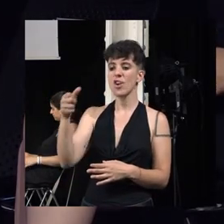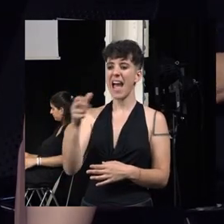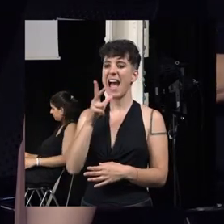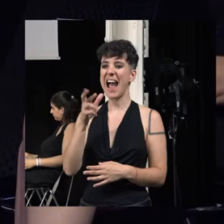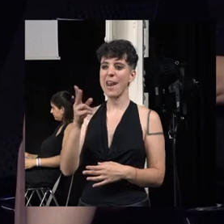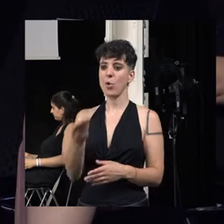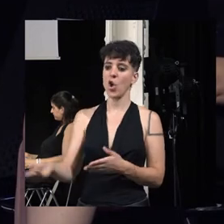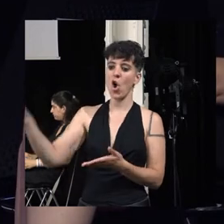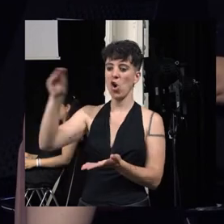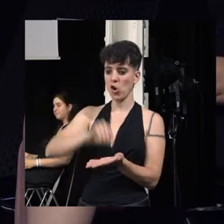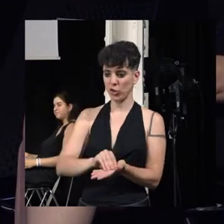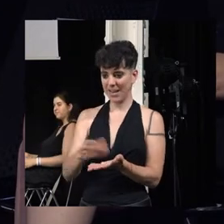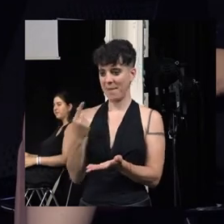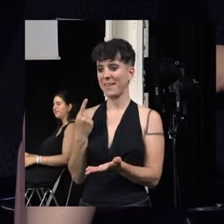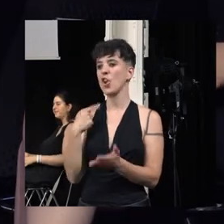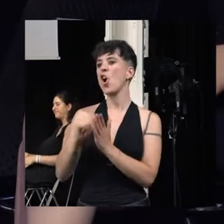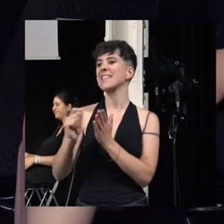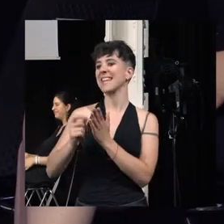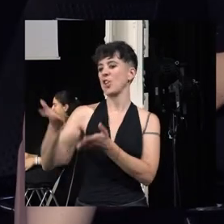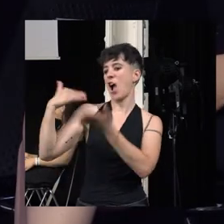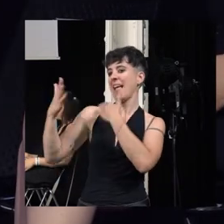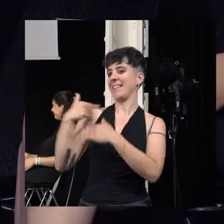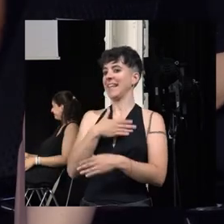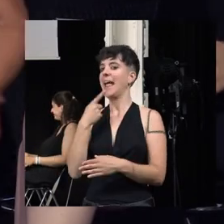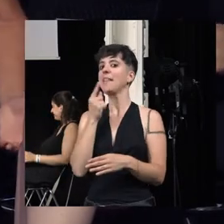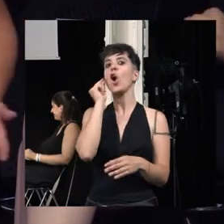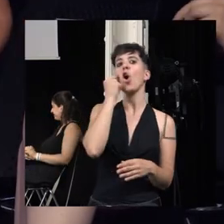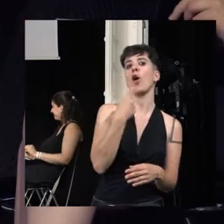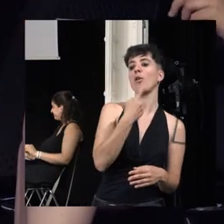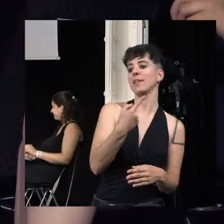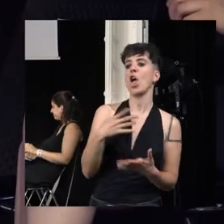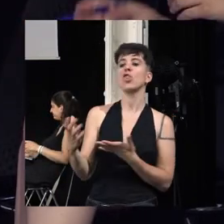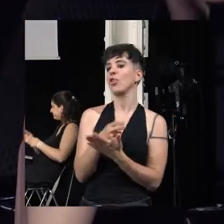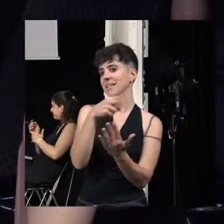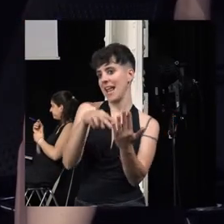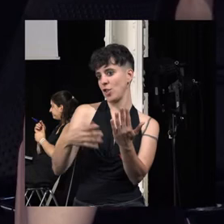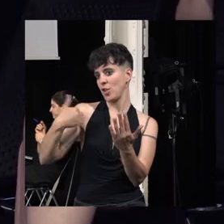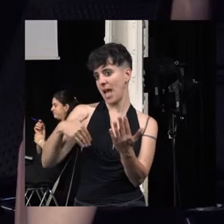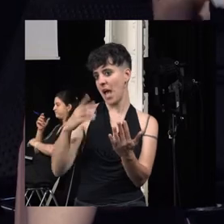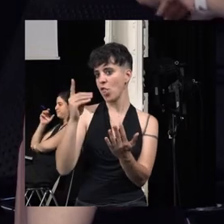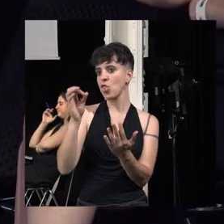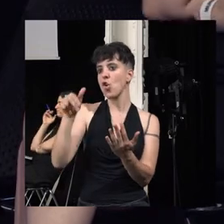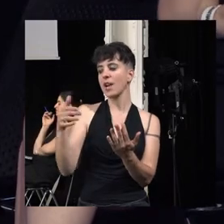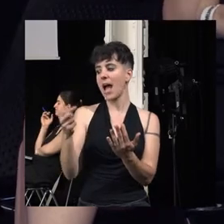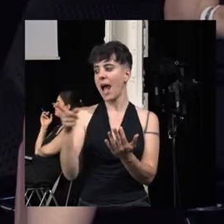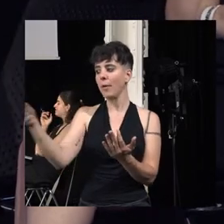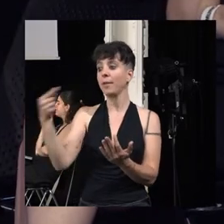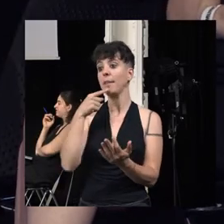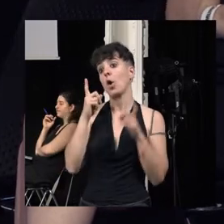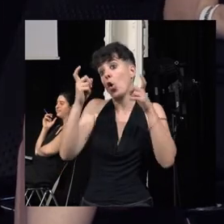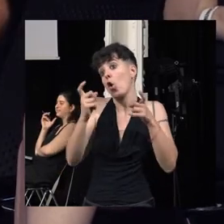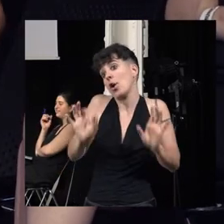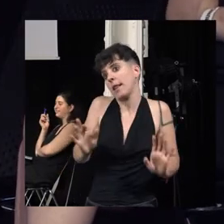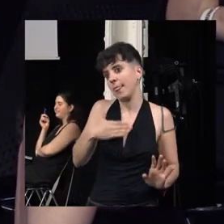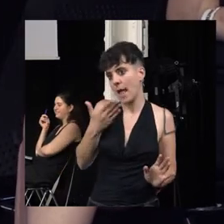ayer, ¿eh? No es pasarle la pelota a la Ada Colau, todas hemos leído a la Haraway, y ella, hemos intentado,